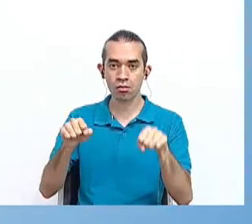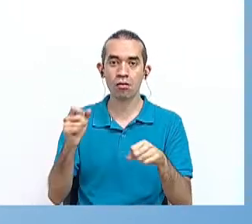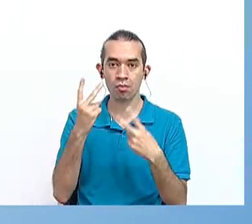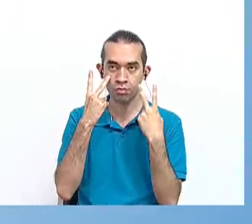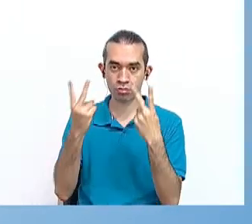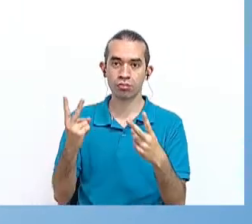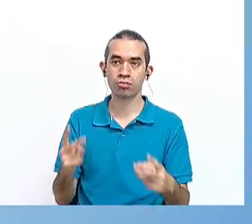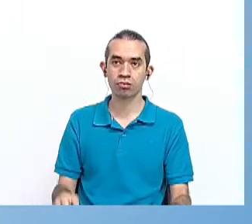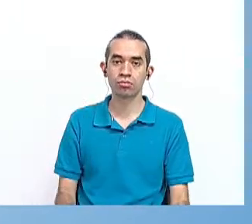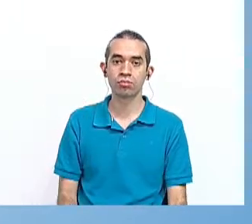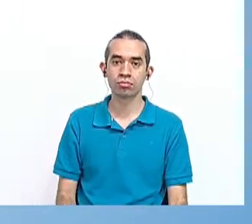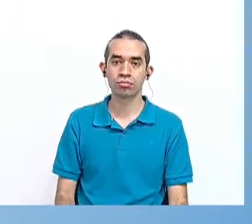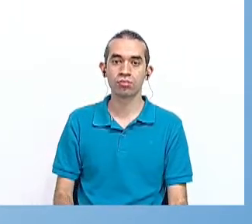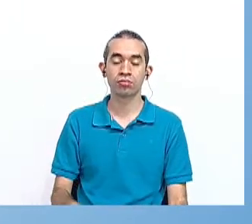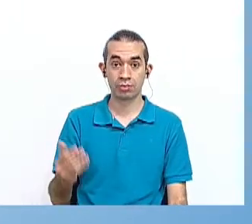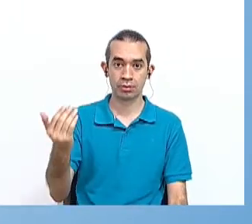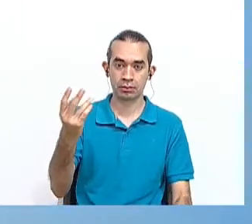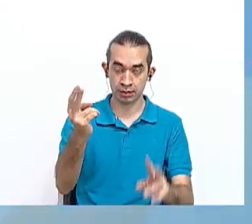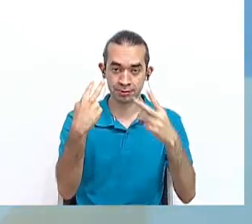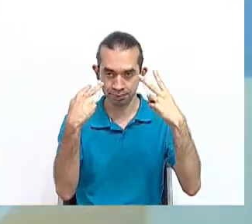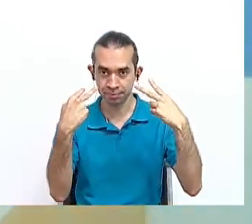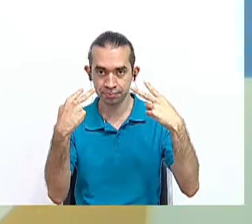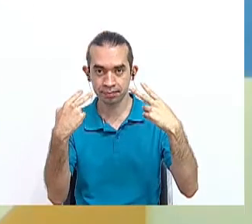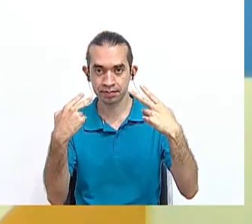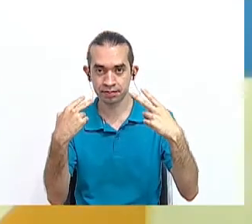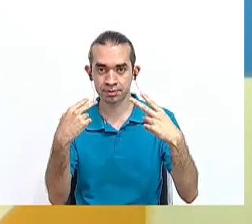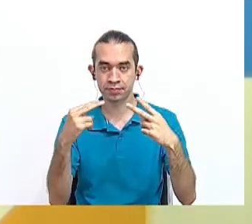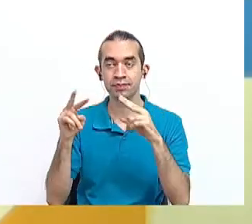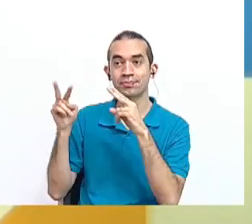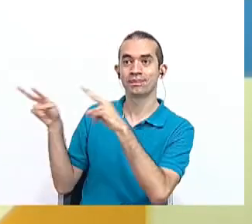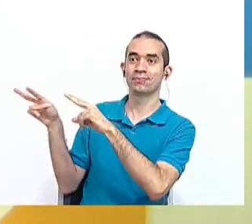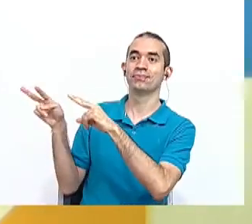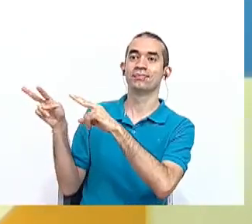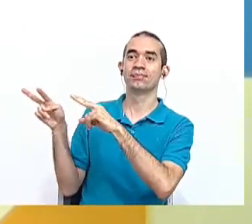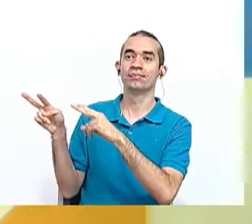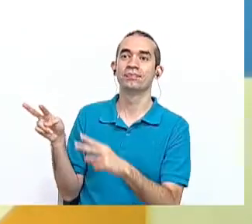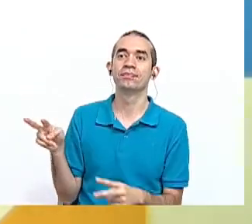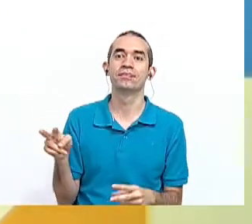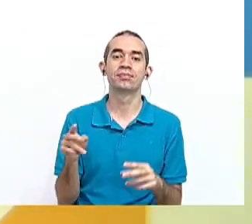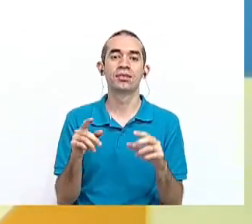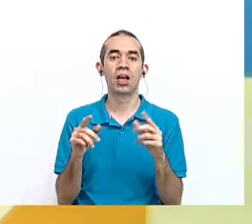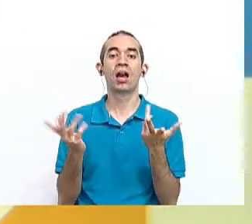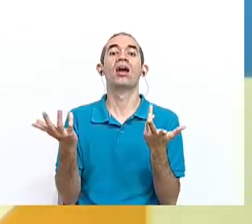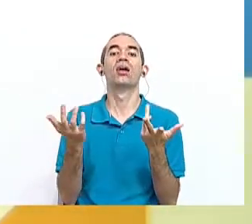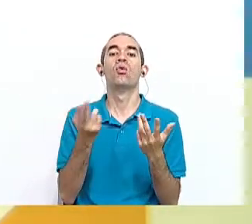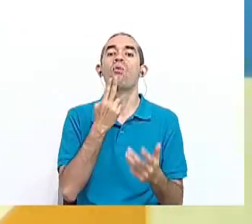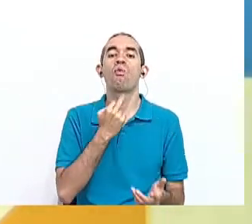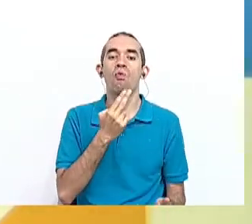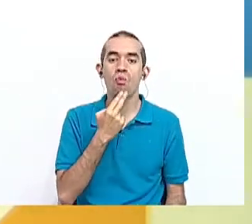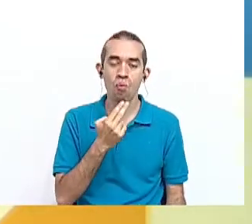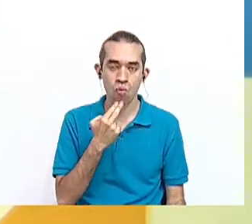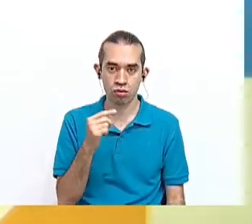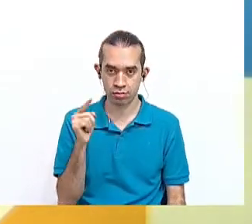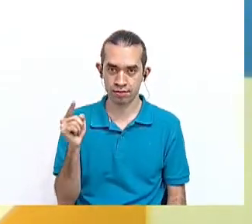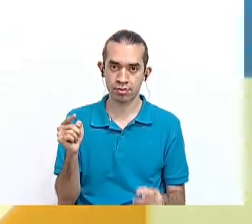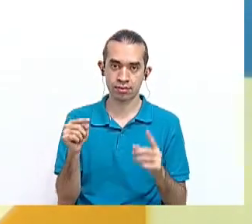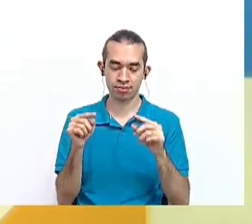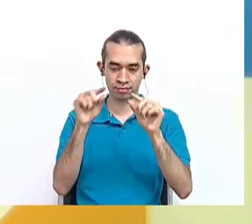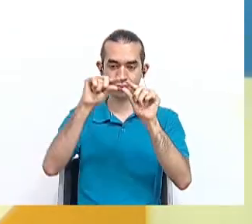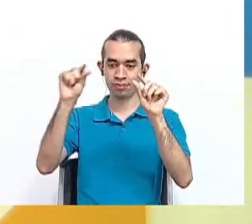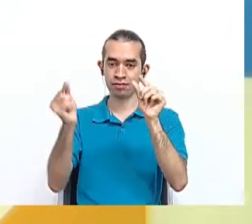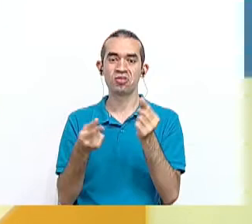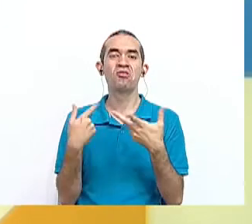ver, acá conmigo por favor, tenemos aquí una molécula de glucosa que